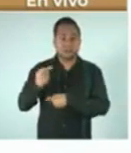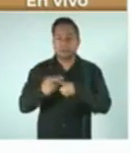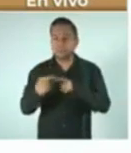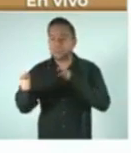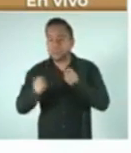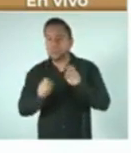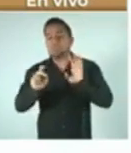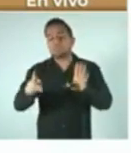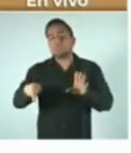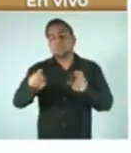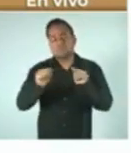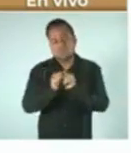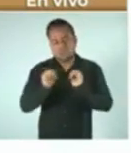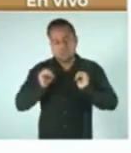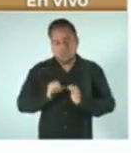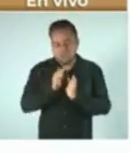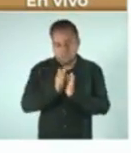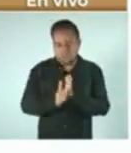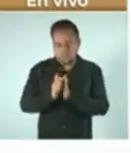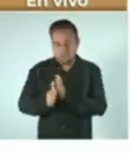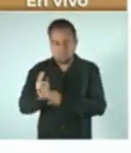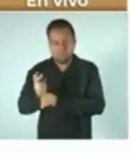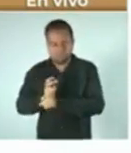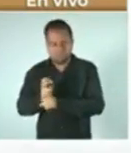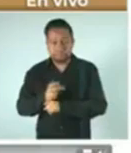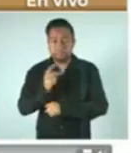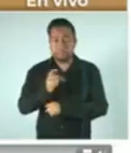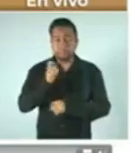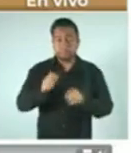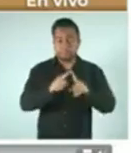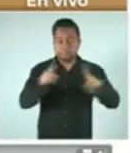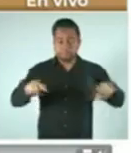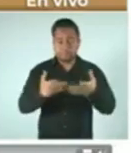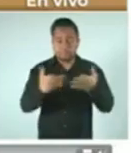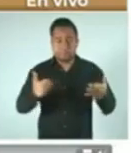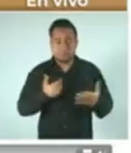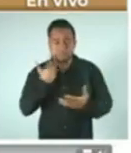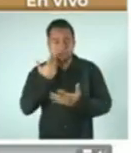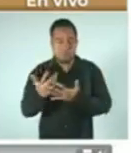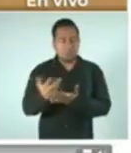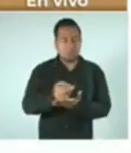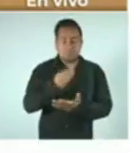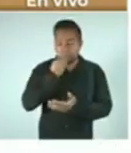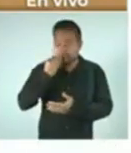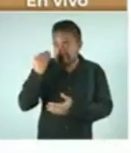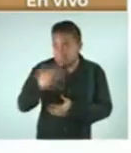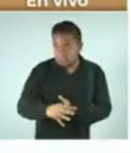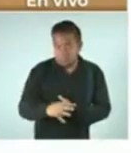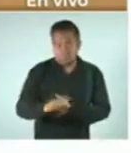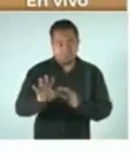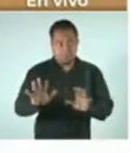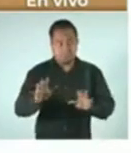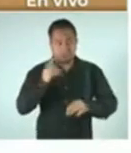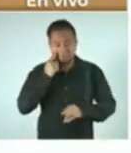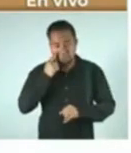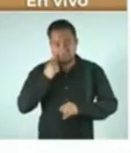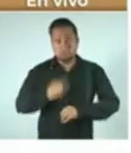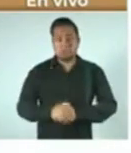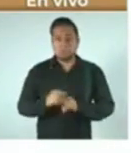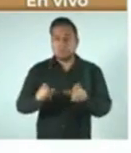parte de las carpetas de investigación. Y bueno, este es del polígono en disputa, está bien bonito, mejor hay que hacerlo